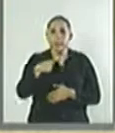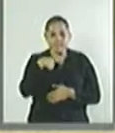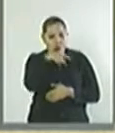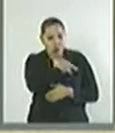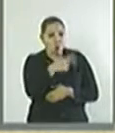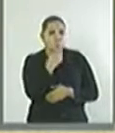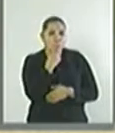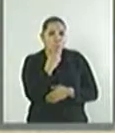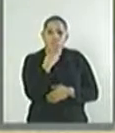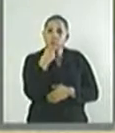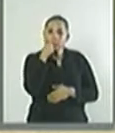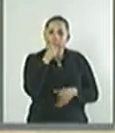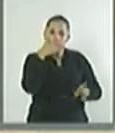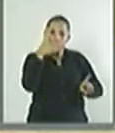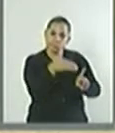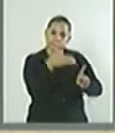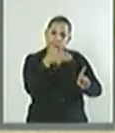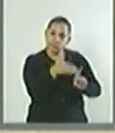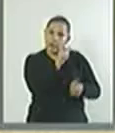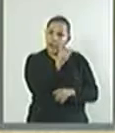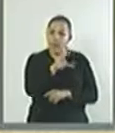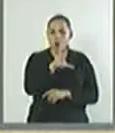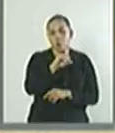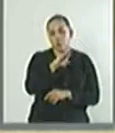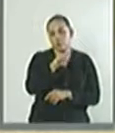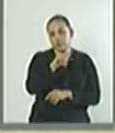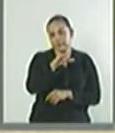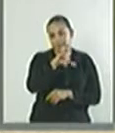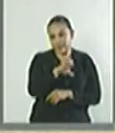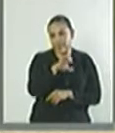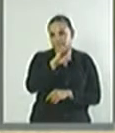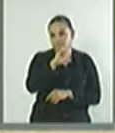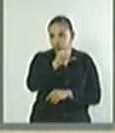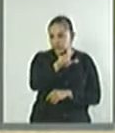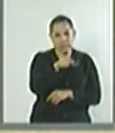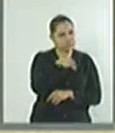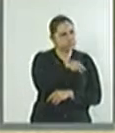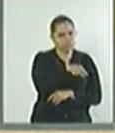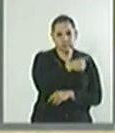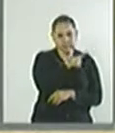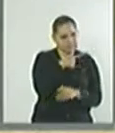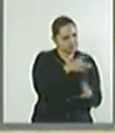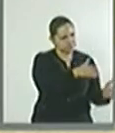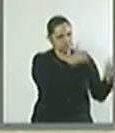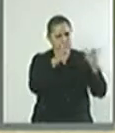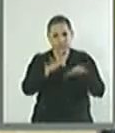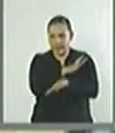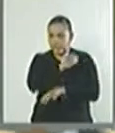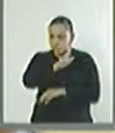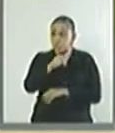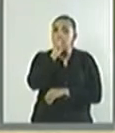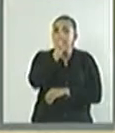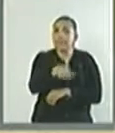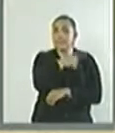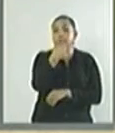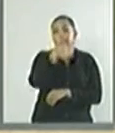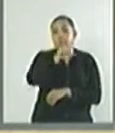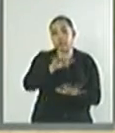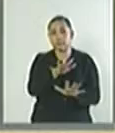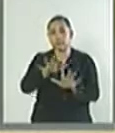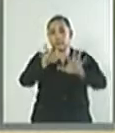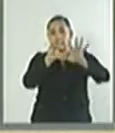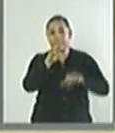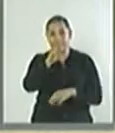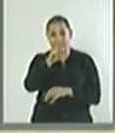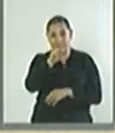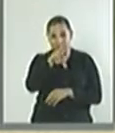y disminuir significativamente la emisión de gases de efecto invernadero al tiempo de cumplir con metas para